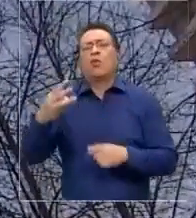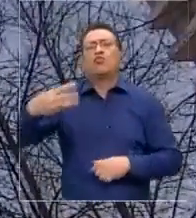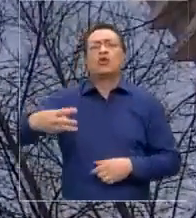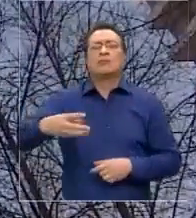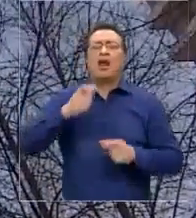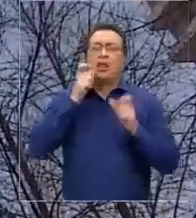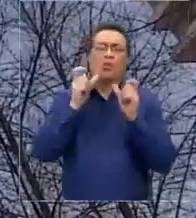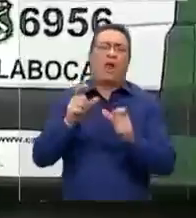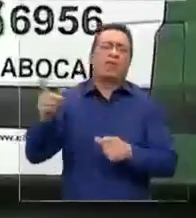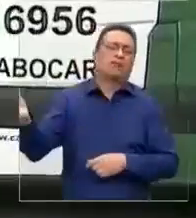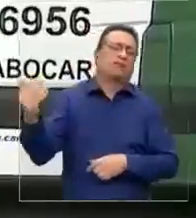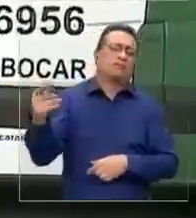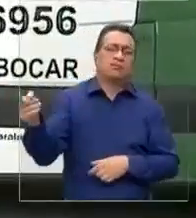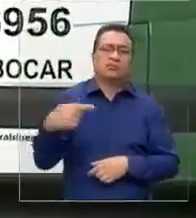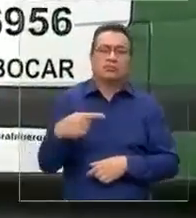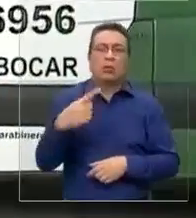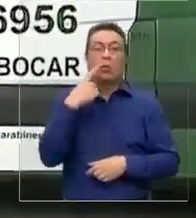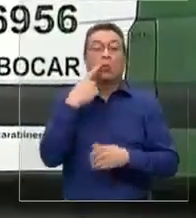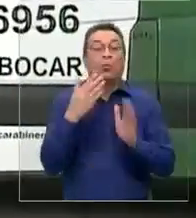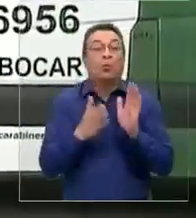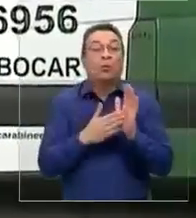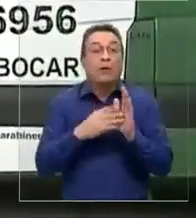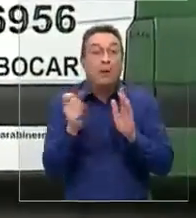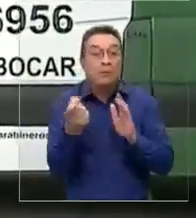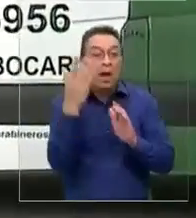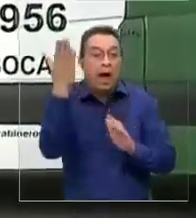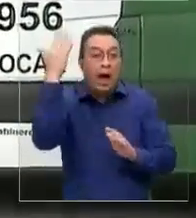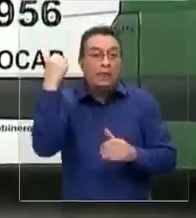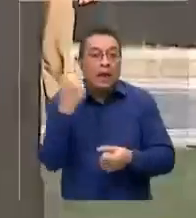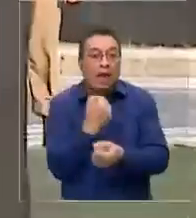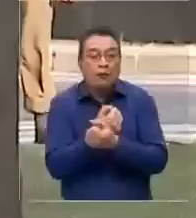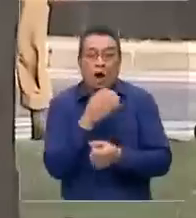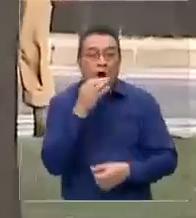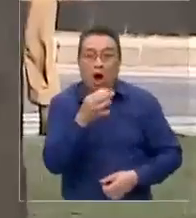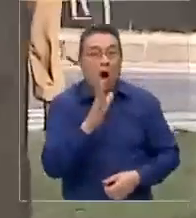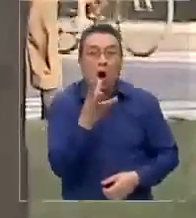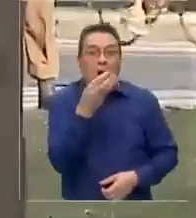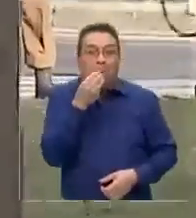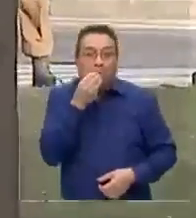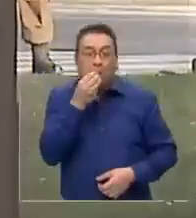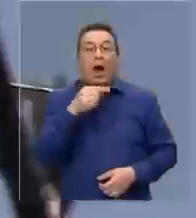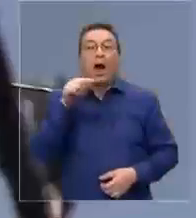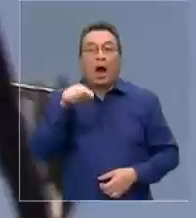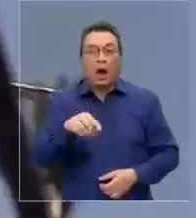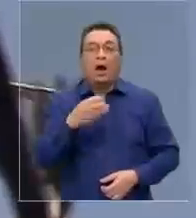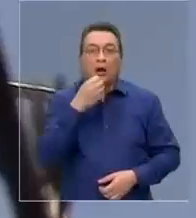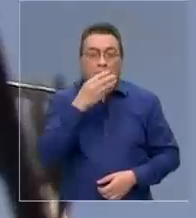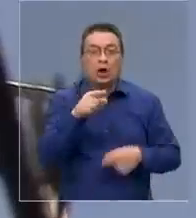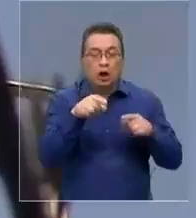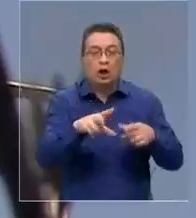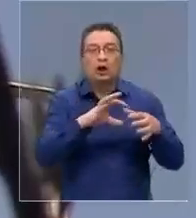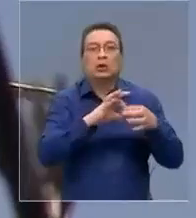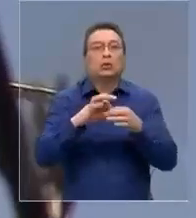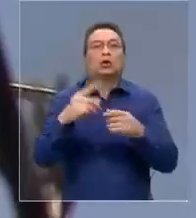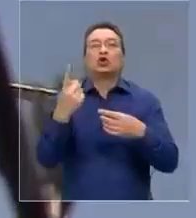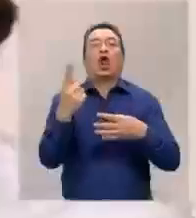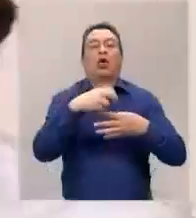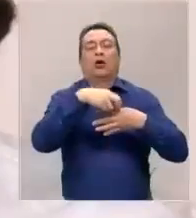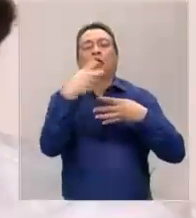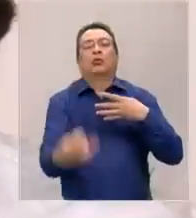municipal, información que no constaba en el primer parte de Carabineros, que inmediatamente había catalogado el hecho como un